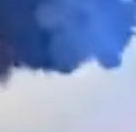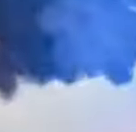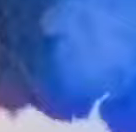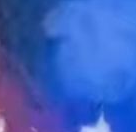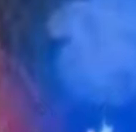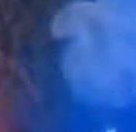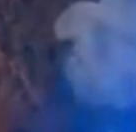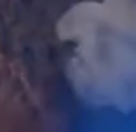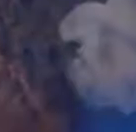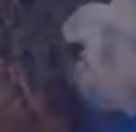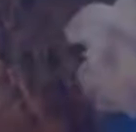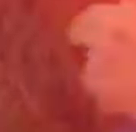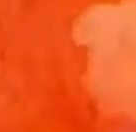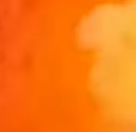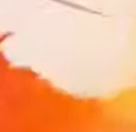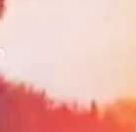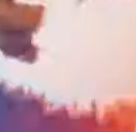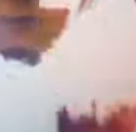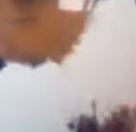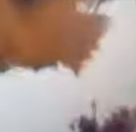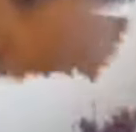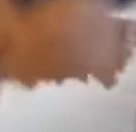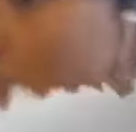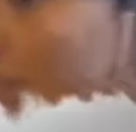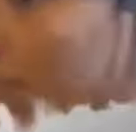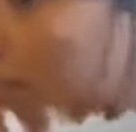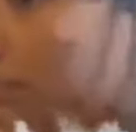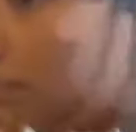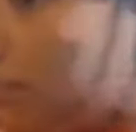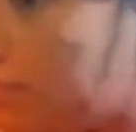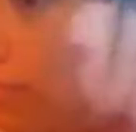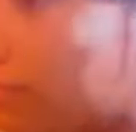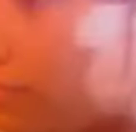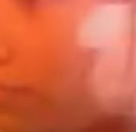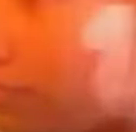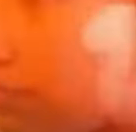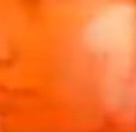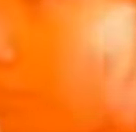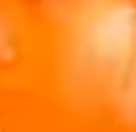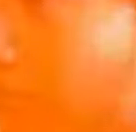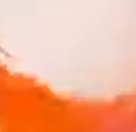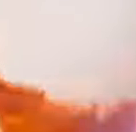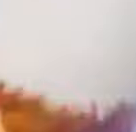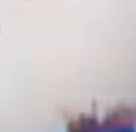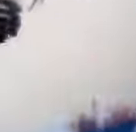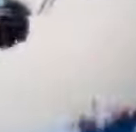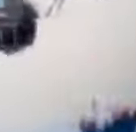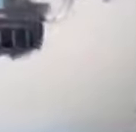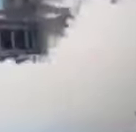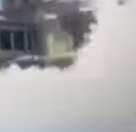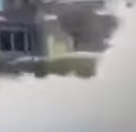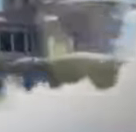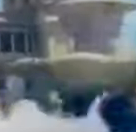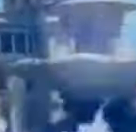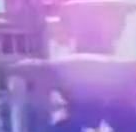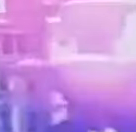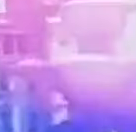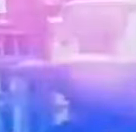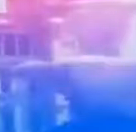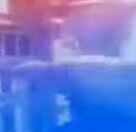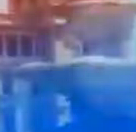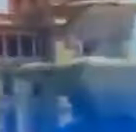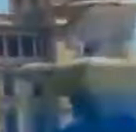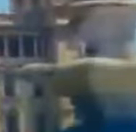Es momento de escuchar a nuestro presidente constitucional de la República de Guatemala, el doctor Alejandro Yamatei, con un